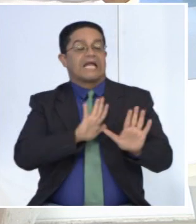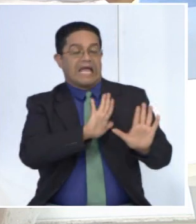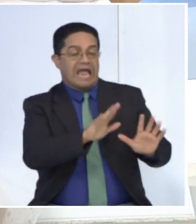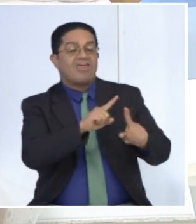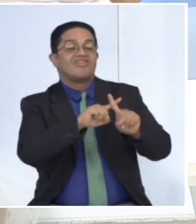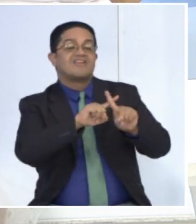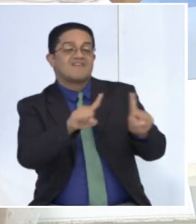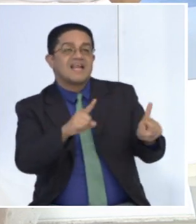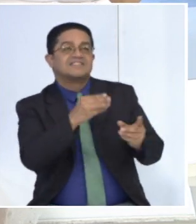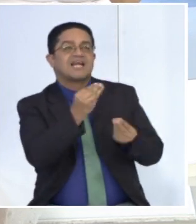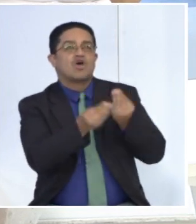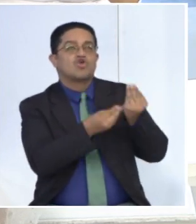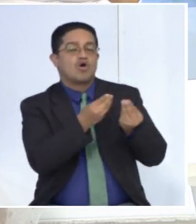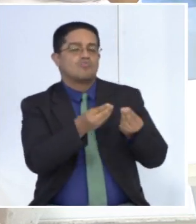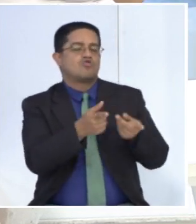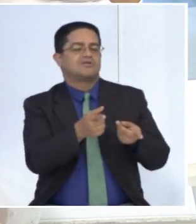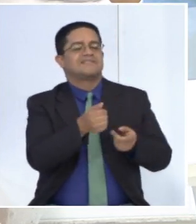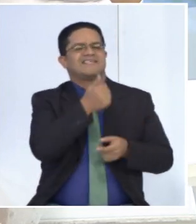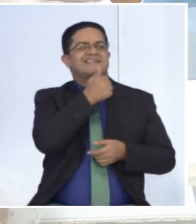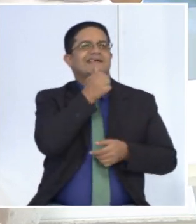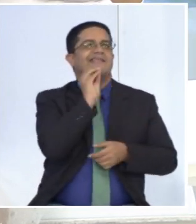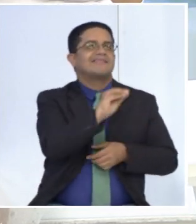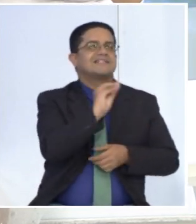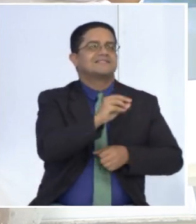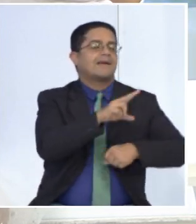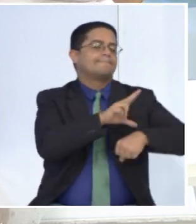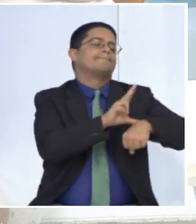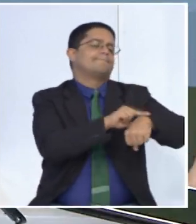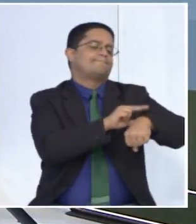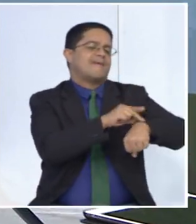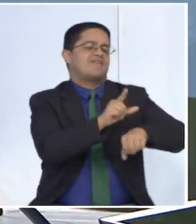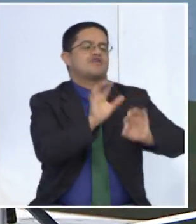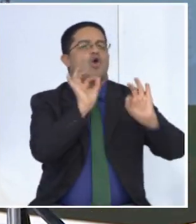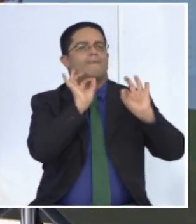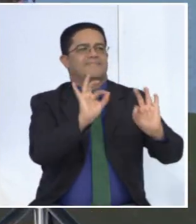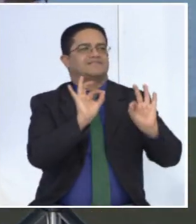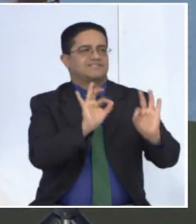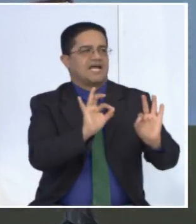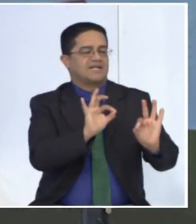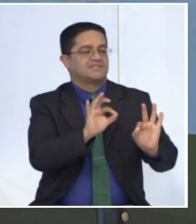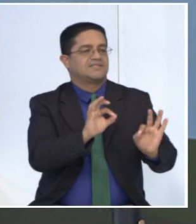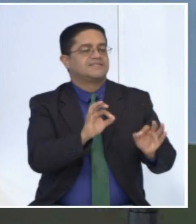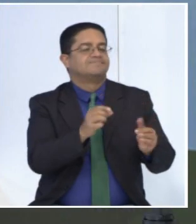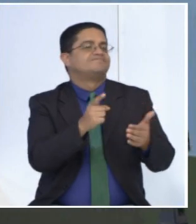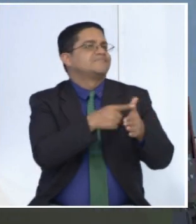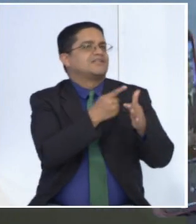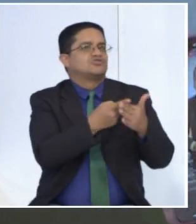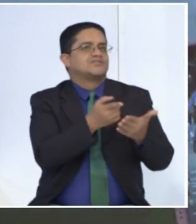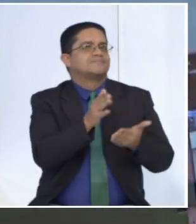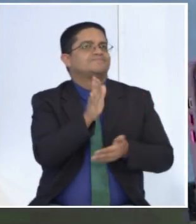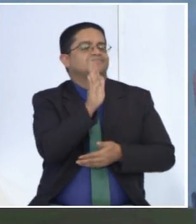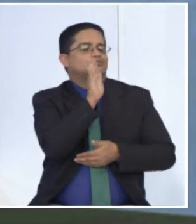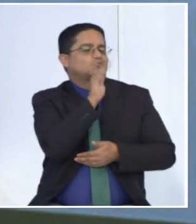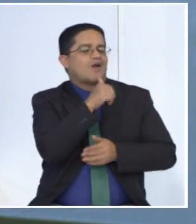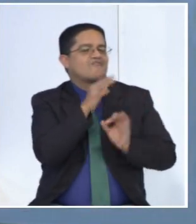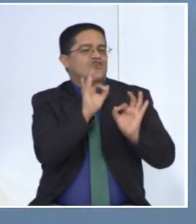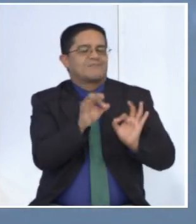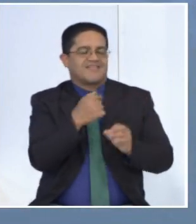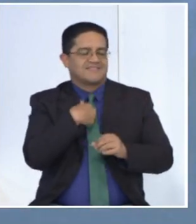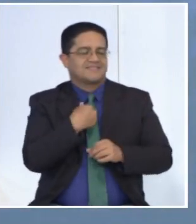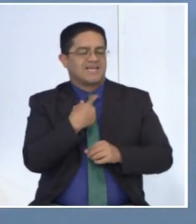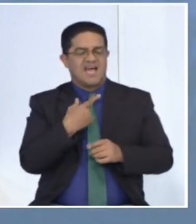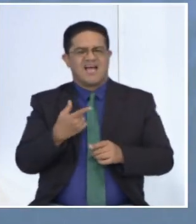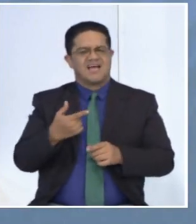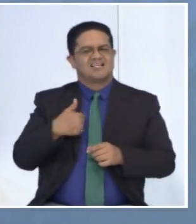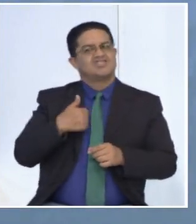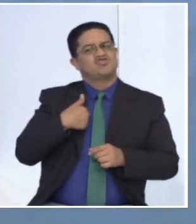diferencia la va a establecer el cirujano cardiovascular por eso hay que ir. Exacto, por eso hay que ir. No hay forma de que el paciente per se pueda decir, mira, yo estoy reteniendo líquido